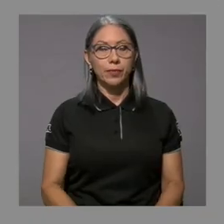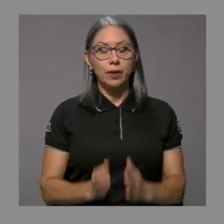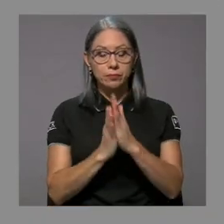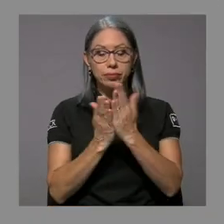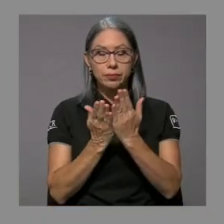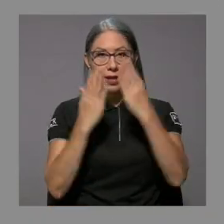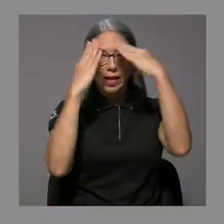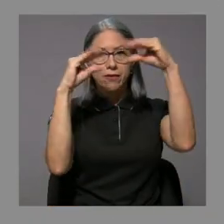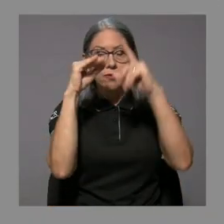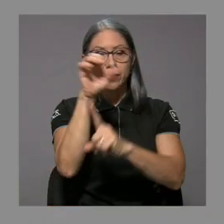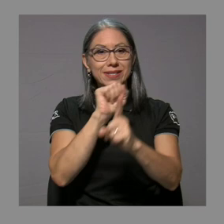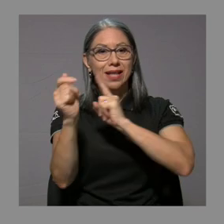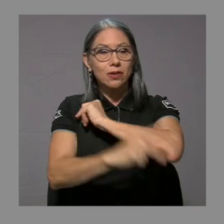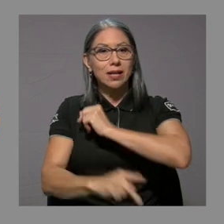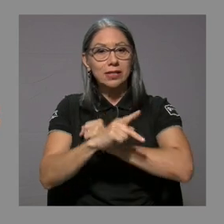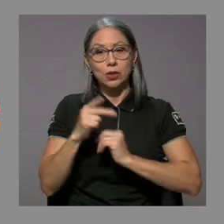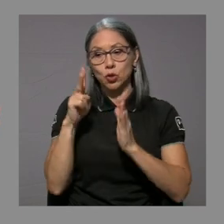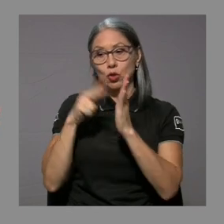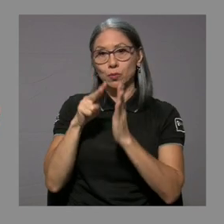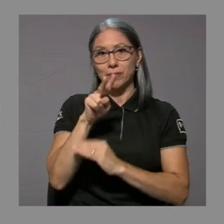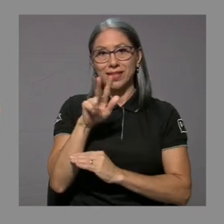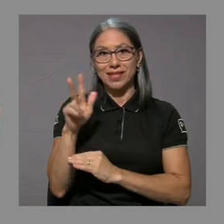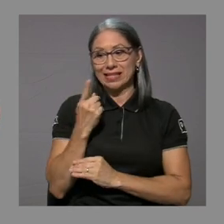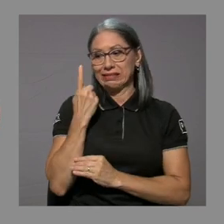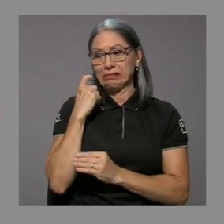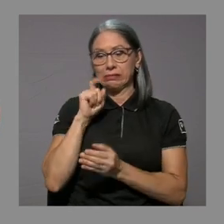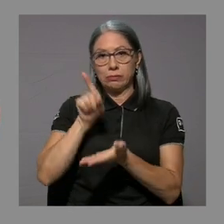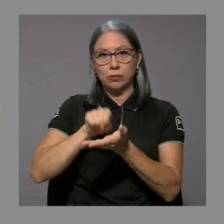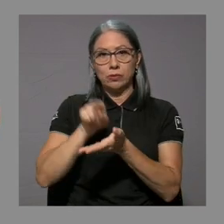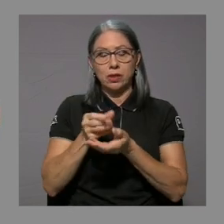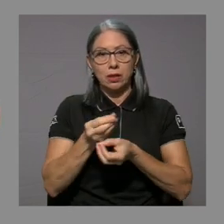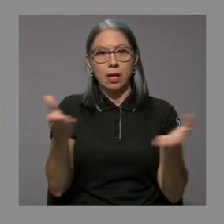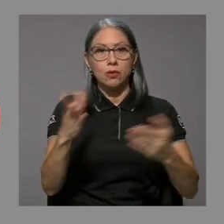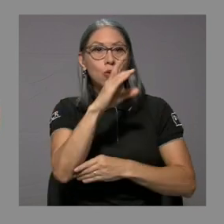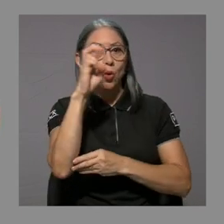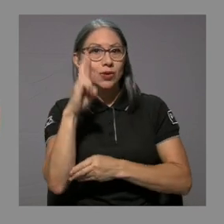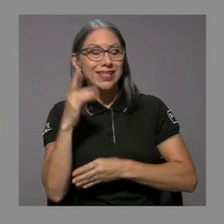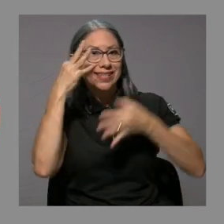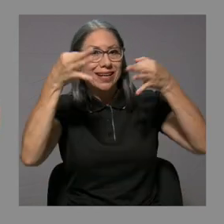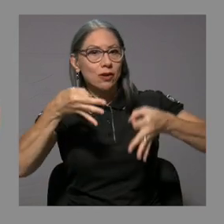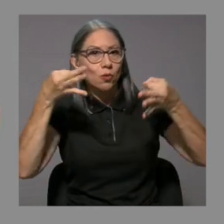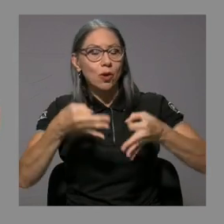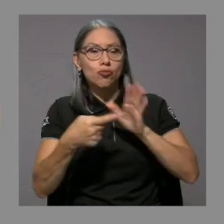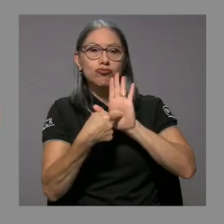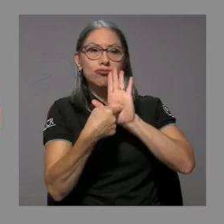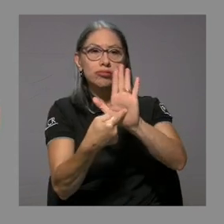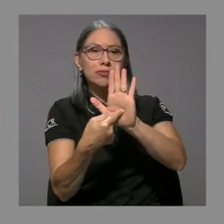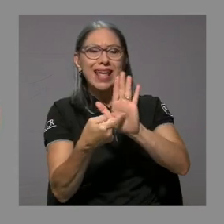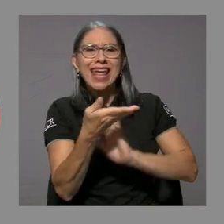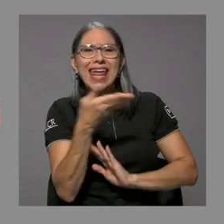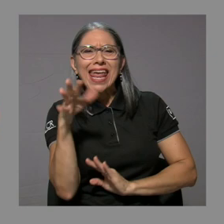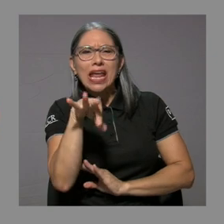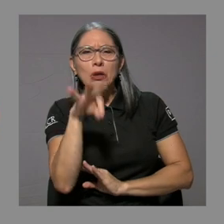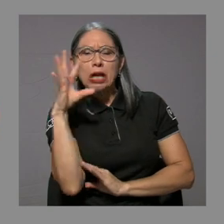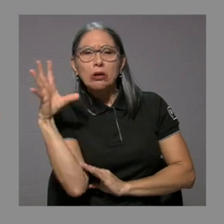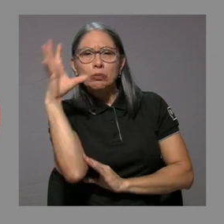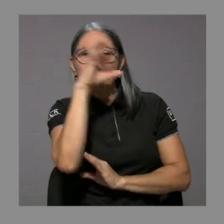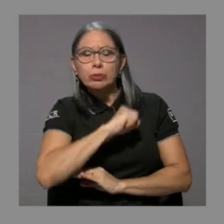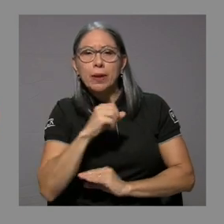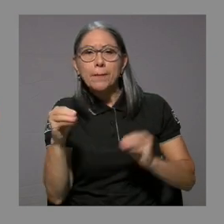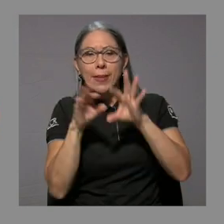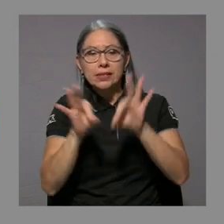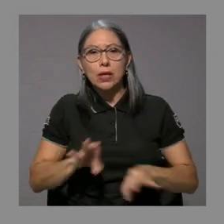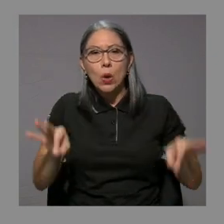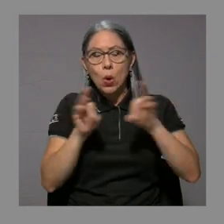El informe Estado de la Nación 2023 recién ha sido publicado y en Costa Rica en Juego le presentamos los hallazgos